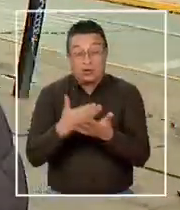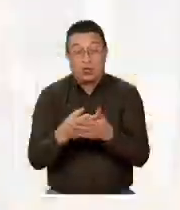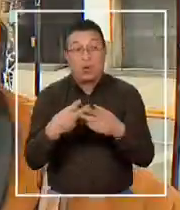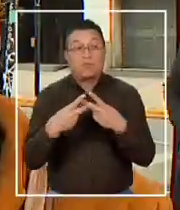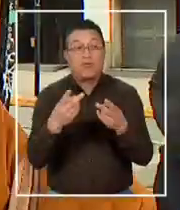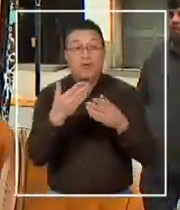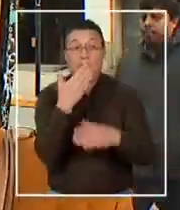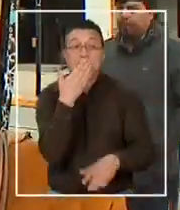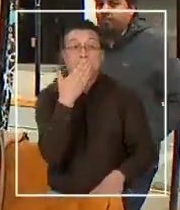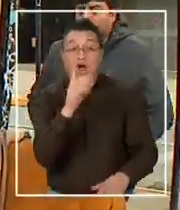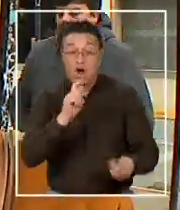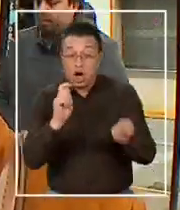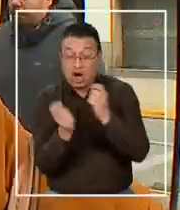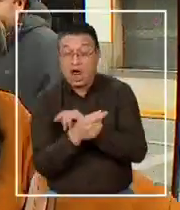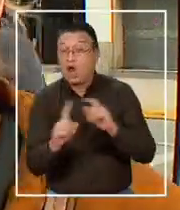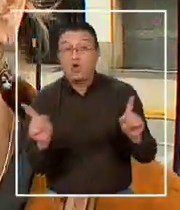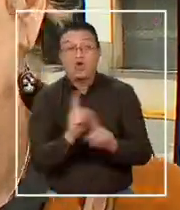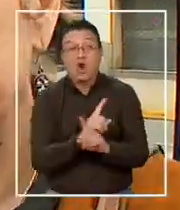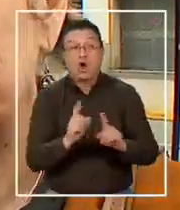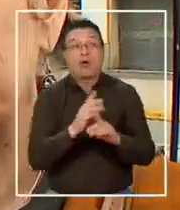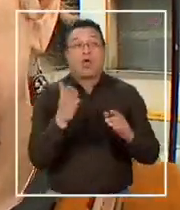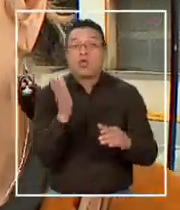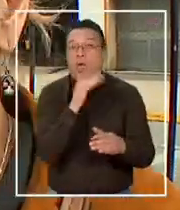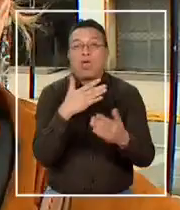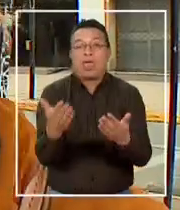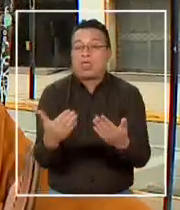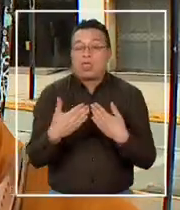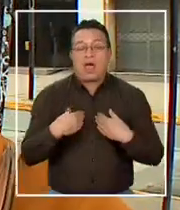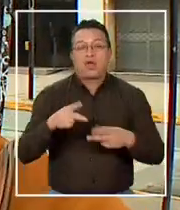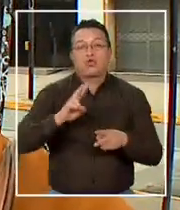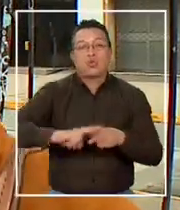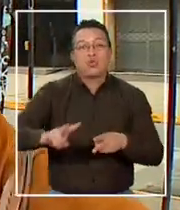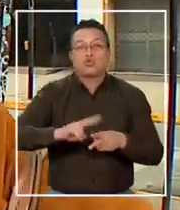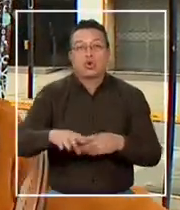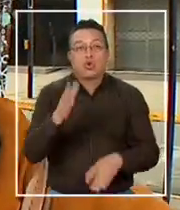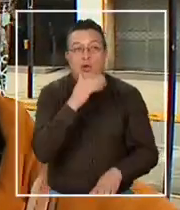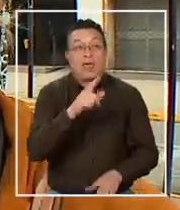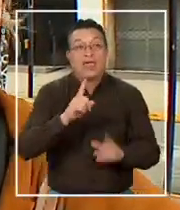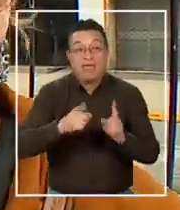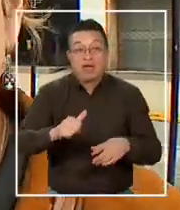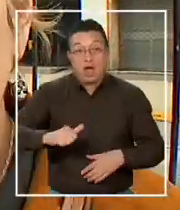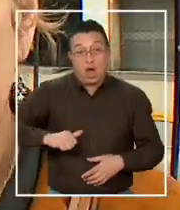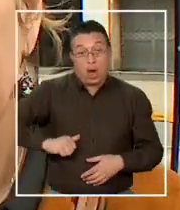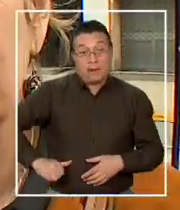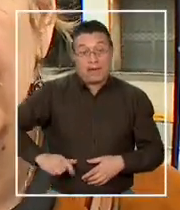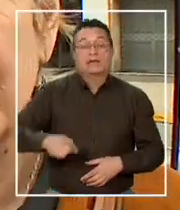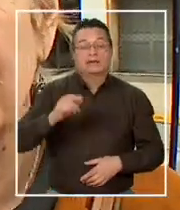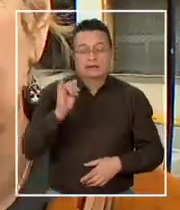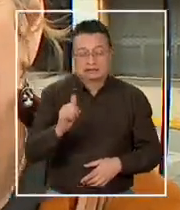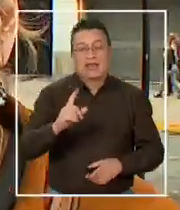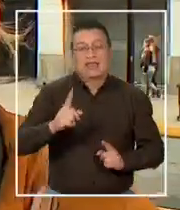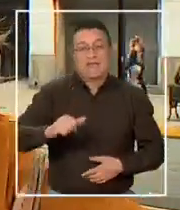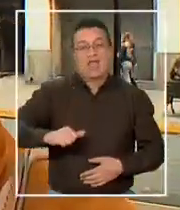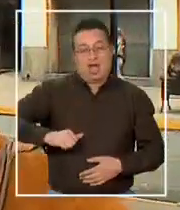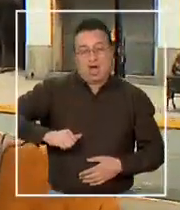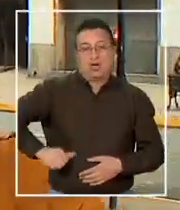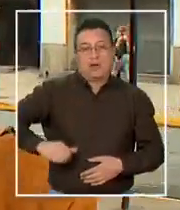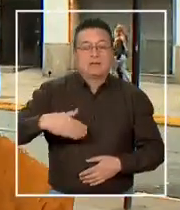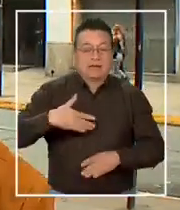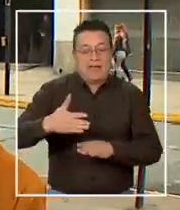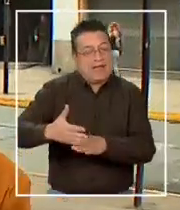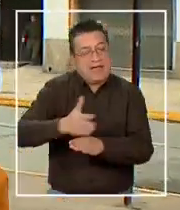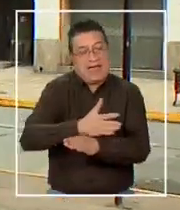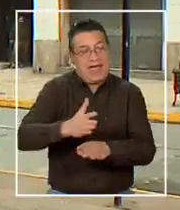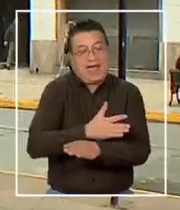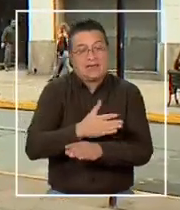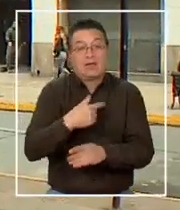pública, no están dando ninguna solución. Usted tiene que operarse, me decía. Claro, tengo que operarme y estoy tratando de operarme antes